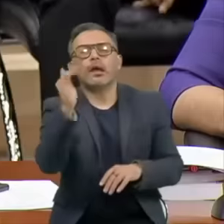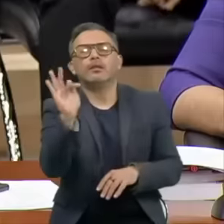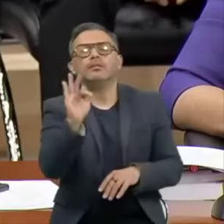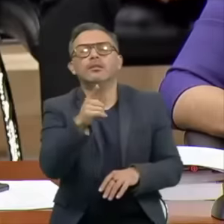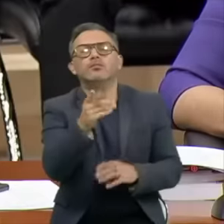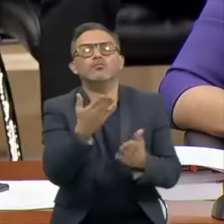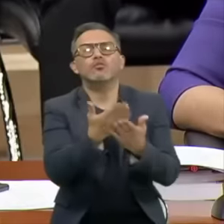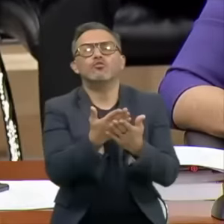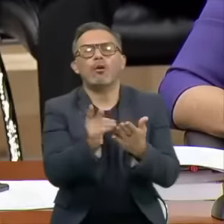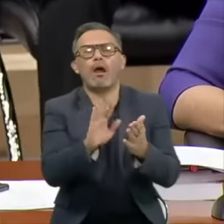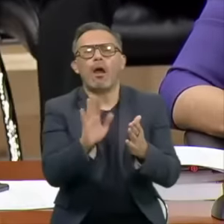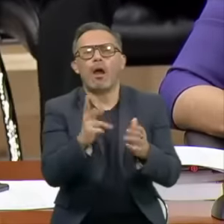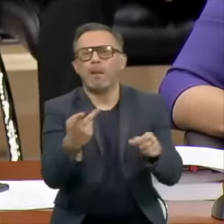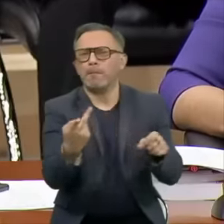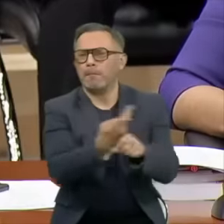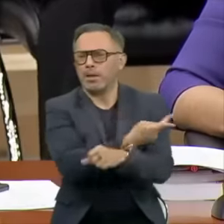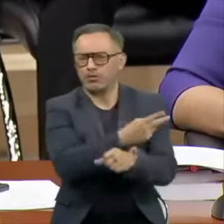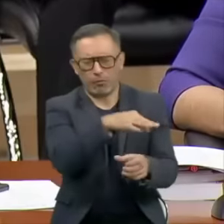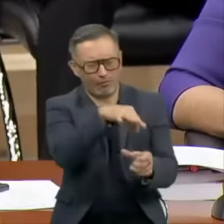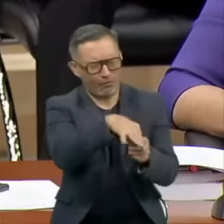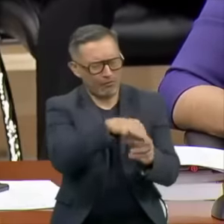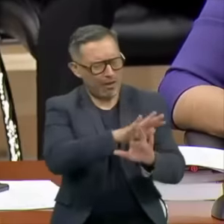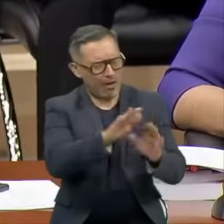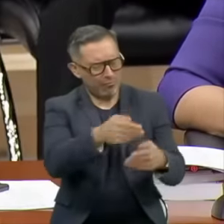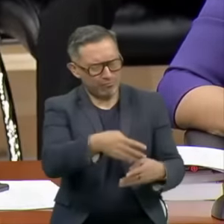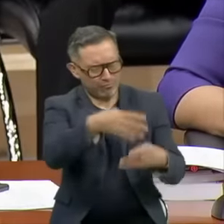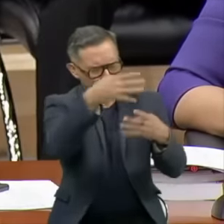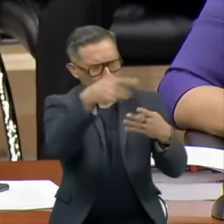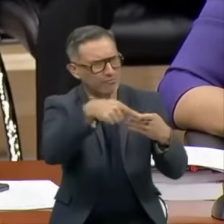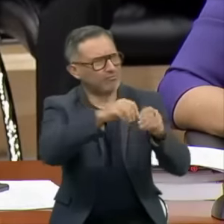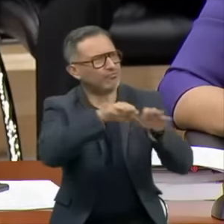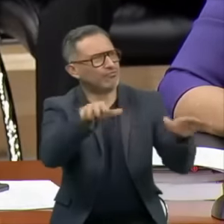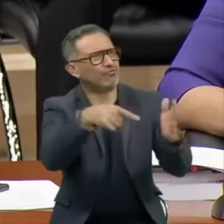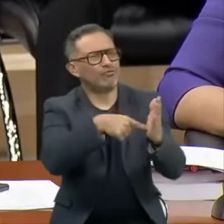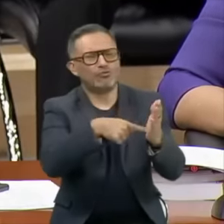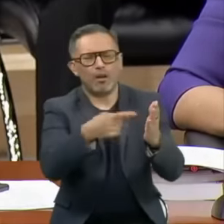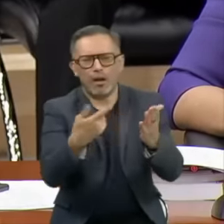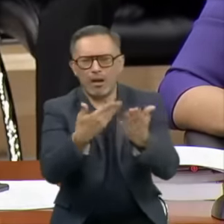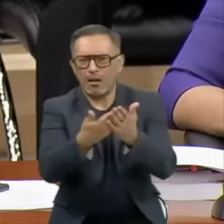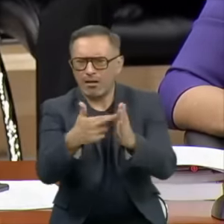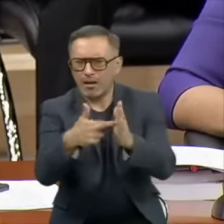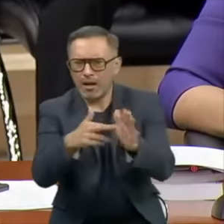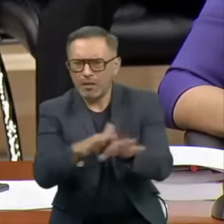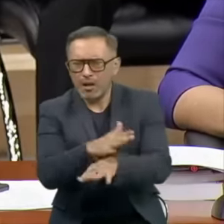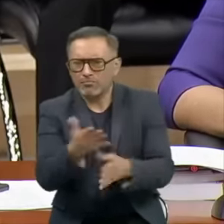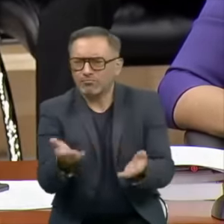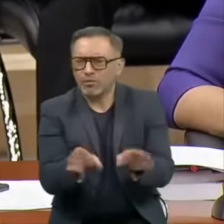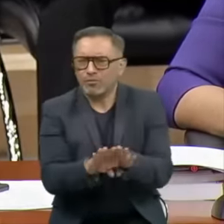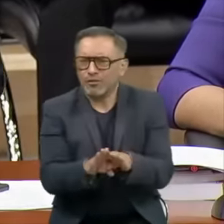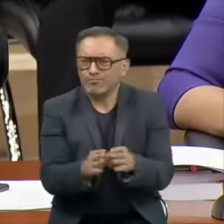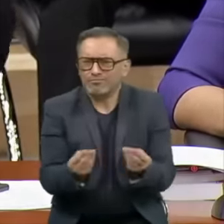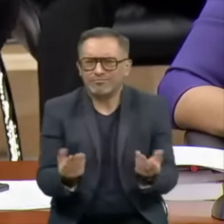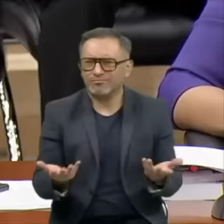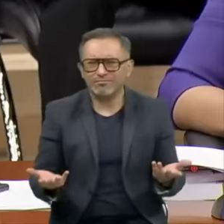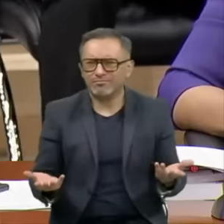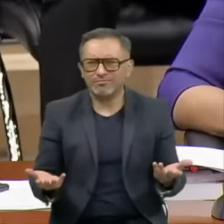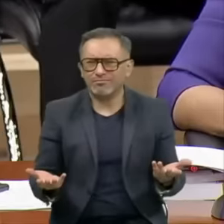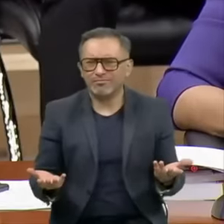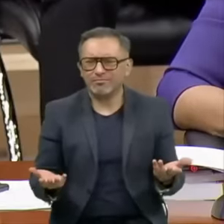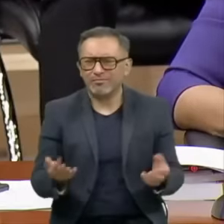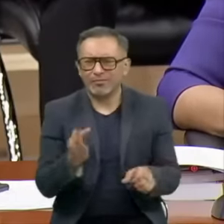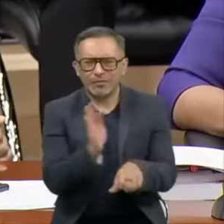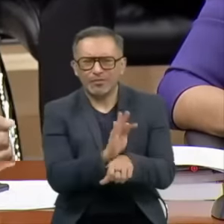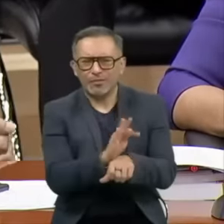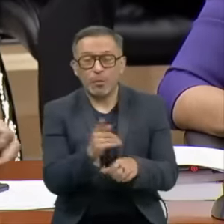toro pasado? ¿Cómo pueden plantearlo cuando ya saben el resultado? ¿Cómo pueden plantearlo cuando están favoreciendo? Bueno,